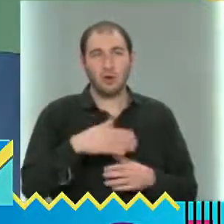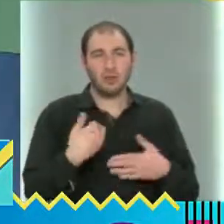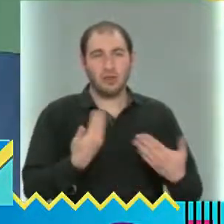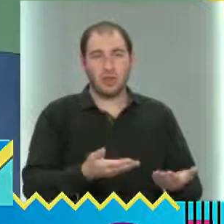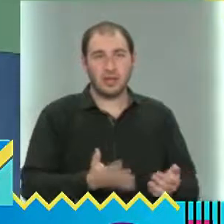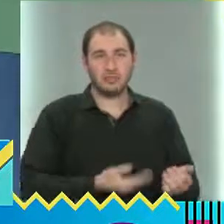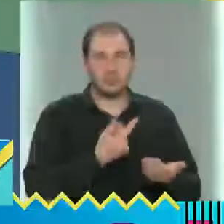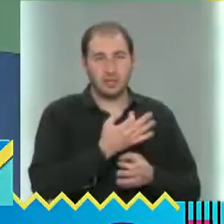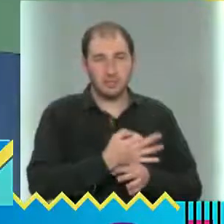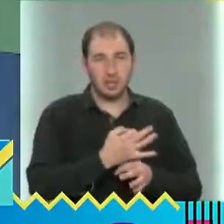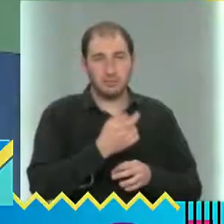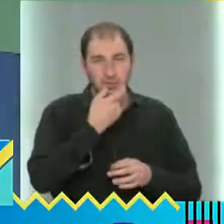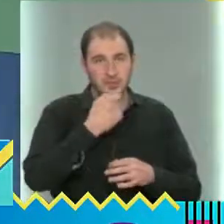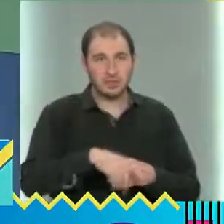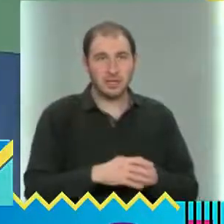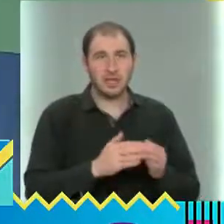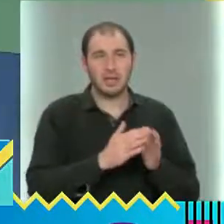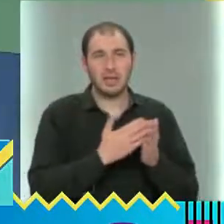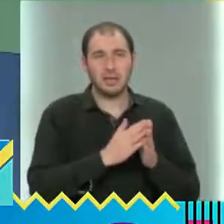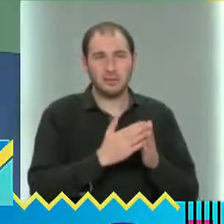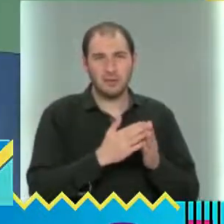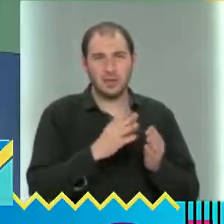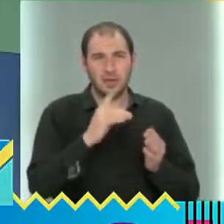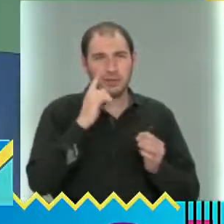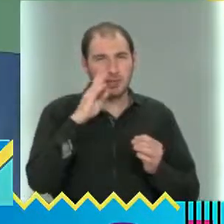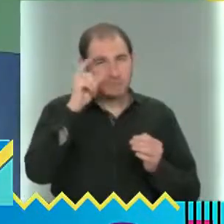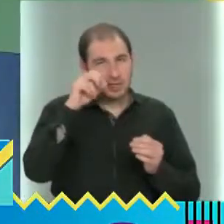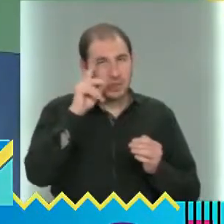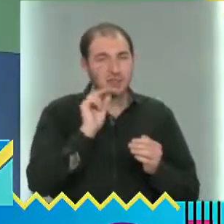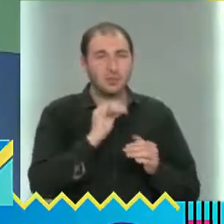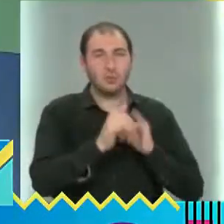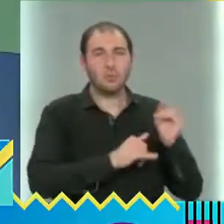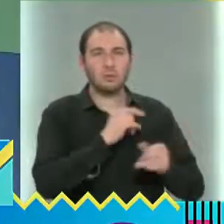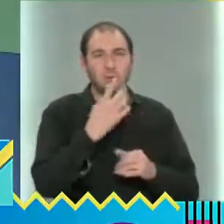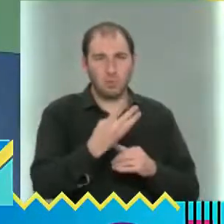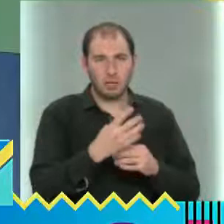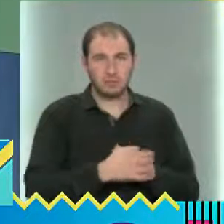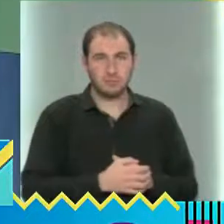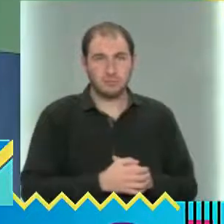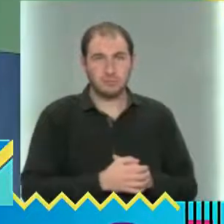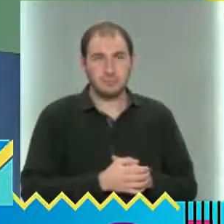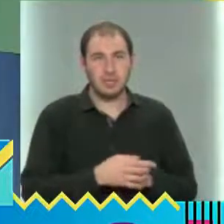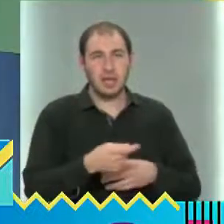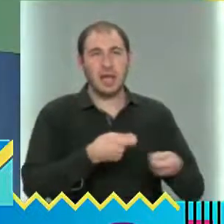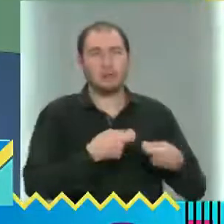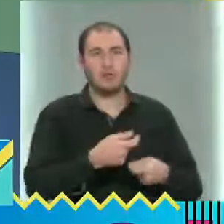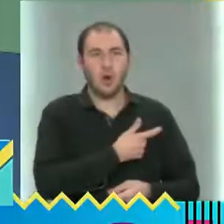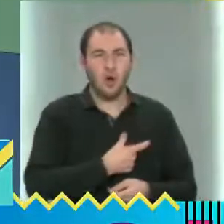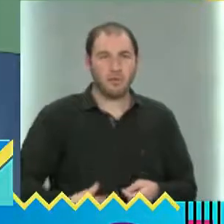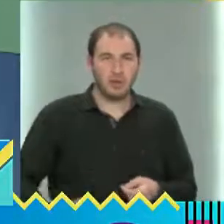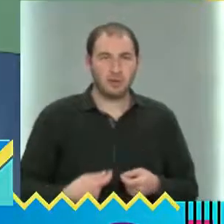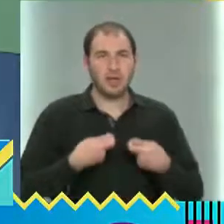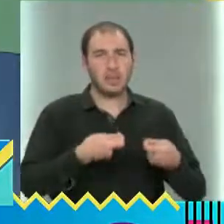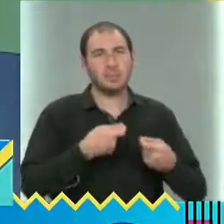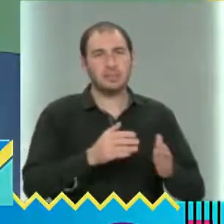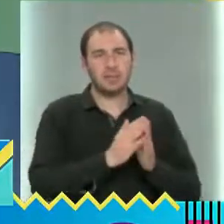desde Dirección de Escuela de la provincia ha sido un librito de Di Benedetto, pero son 4 cuentos. Es muy también desde la gestión de gobierno invertir